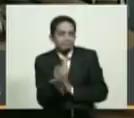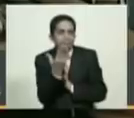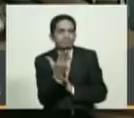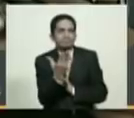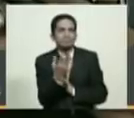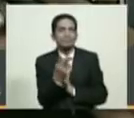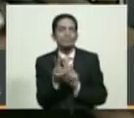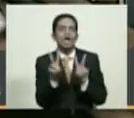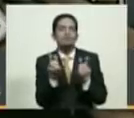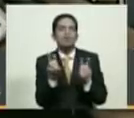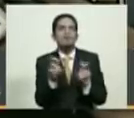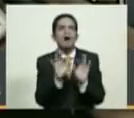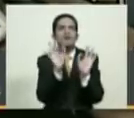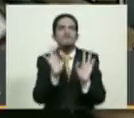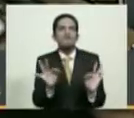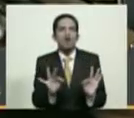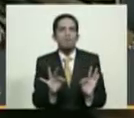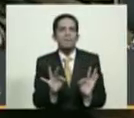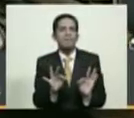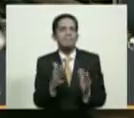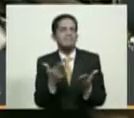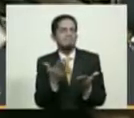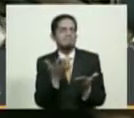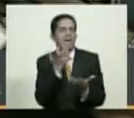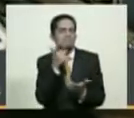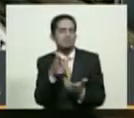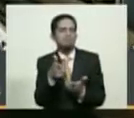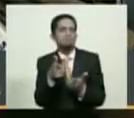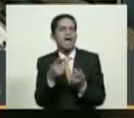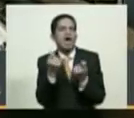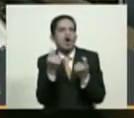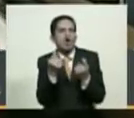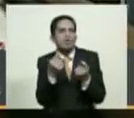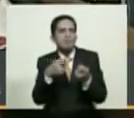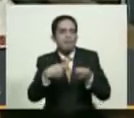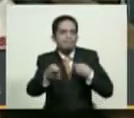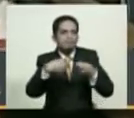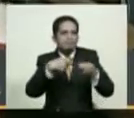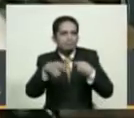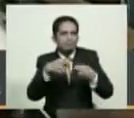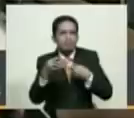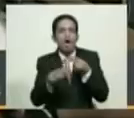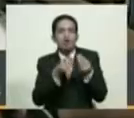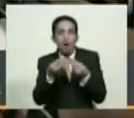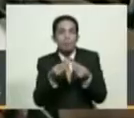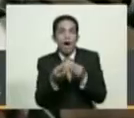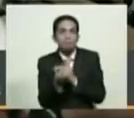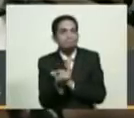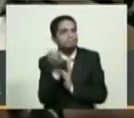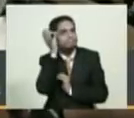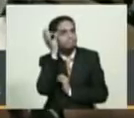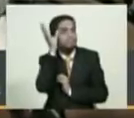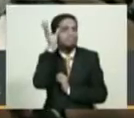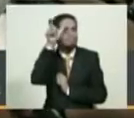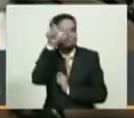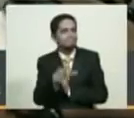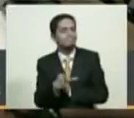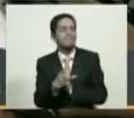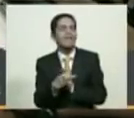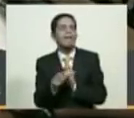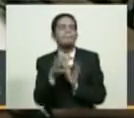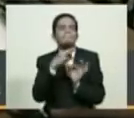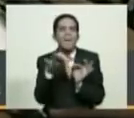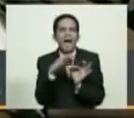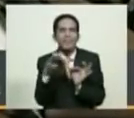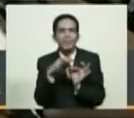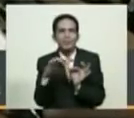una nueva unidad para poder basar su economía, y ese es el petro. Presidente, la creación de la criptomoneda y a partir de esta unidad